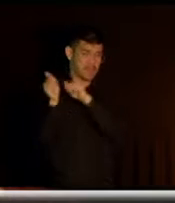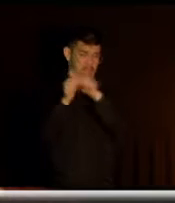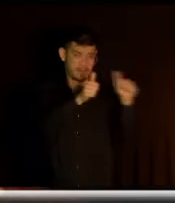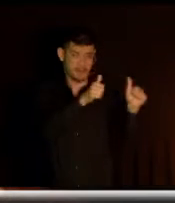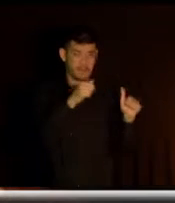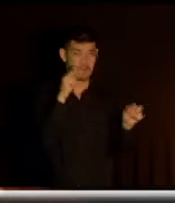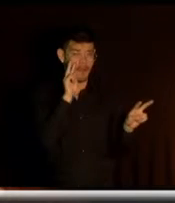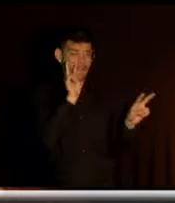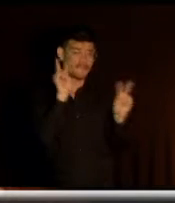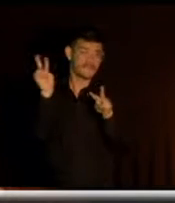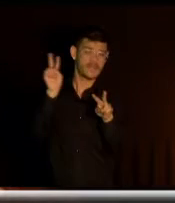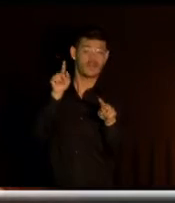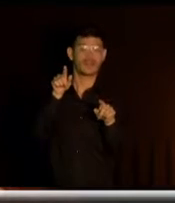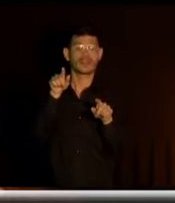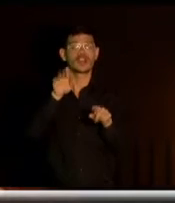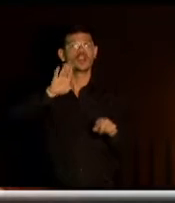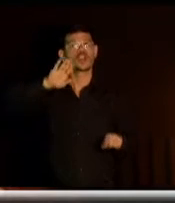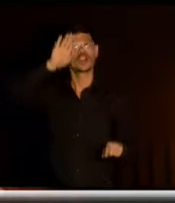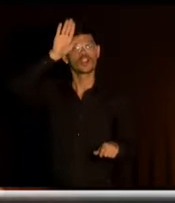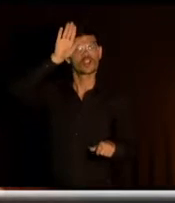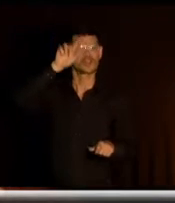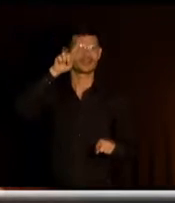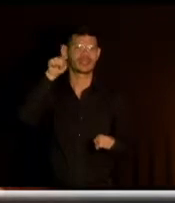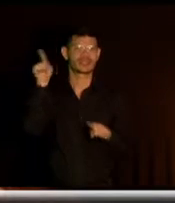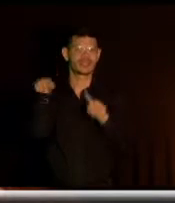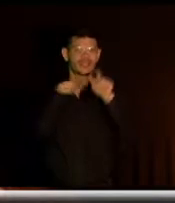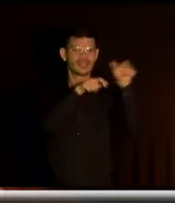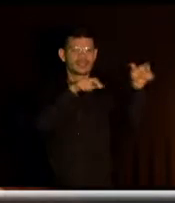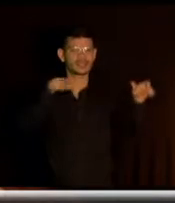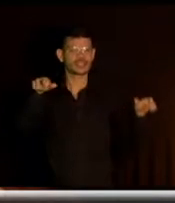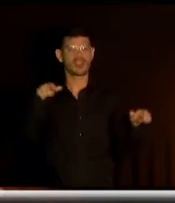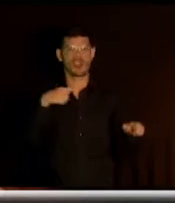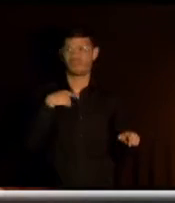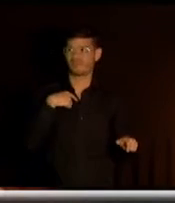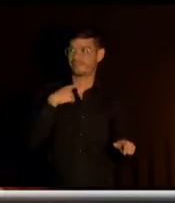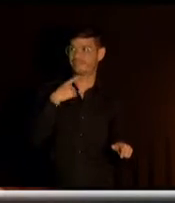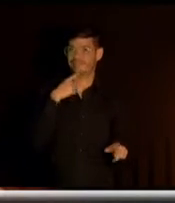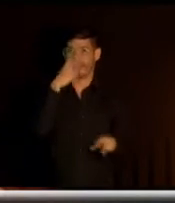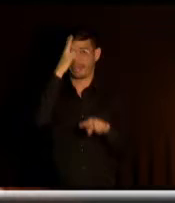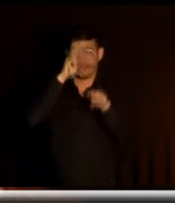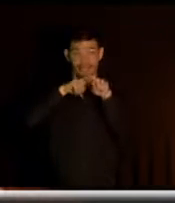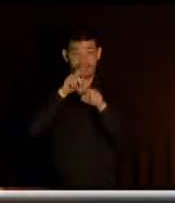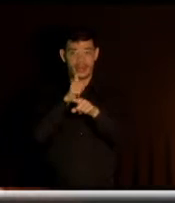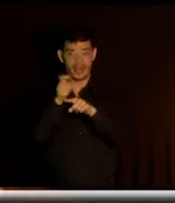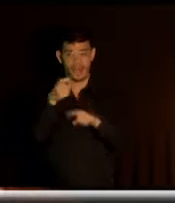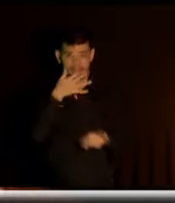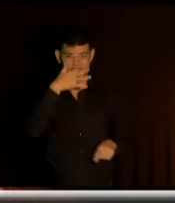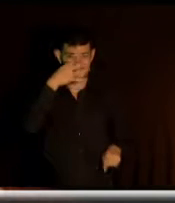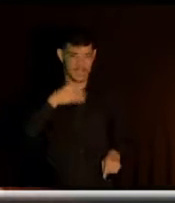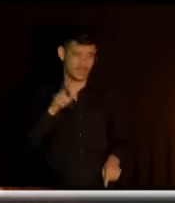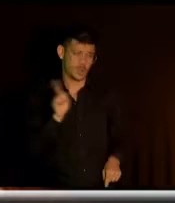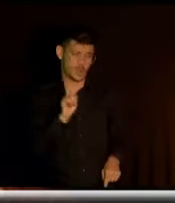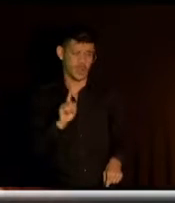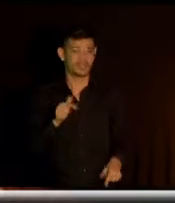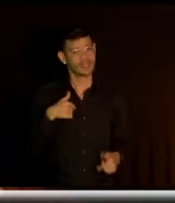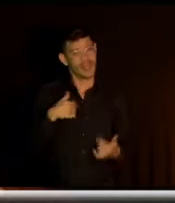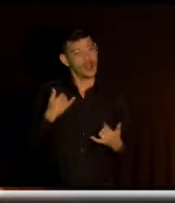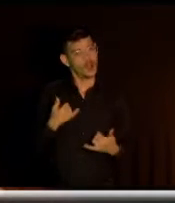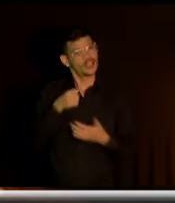que hacen ciertas personas con mala intención no es verdad. Nosotros hemos tratado de despejar esto. La invitación